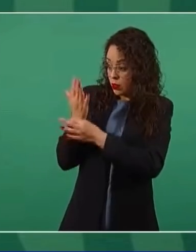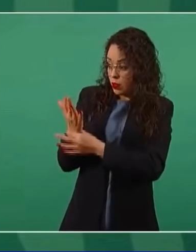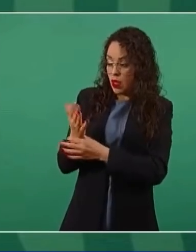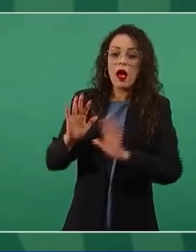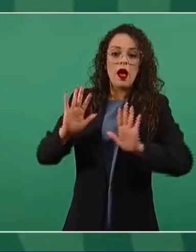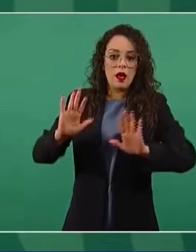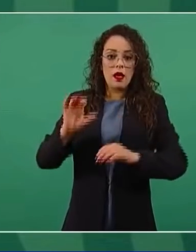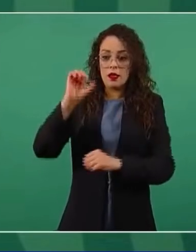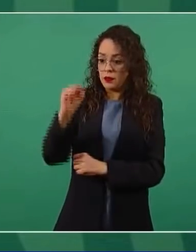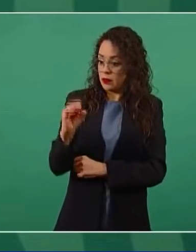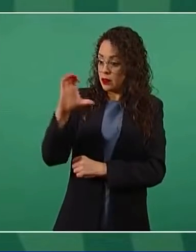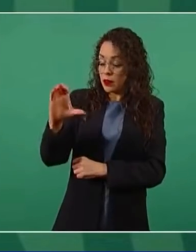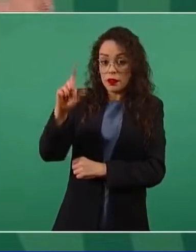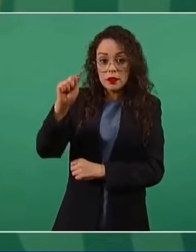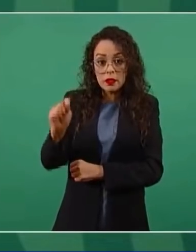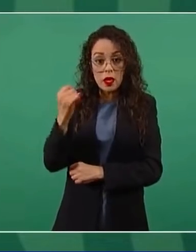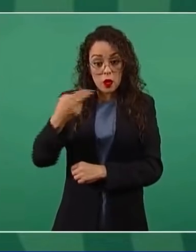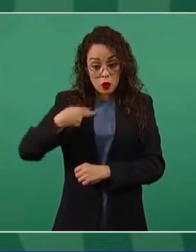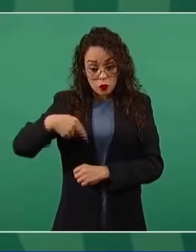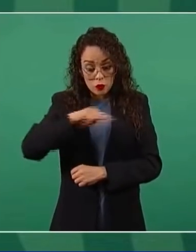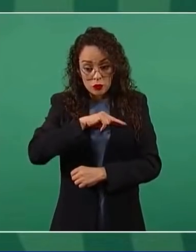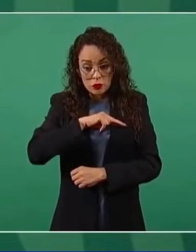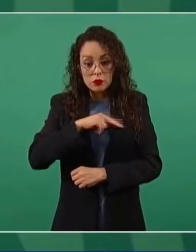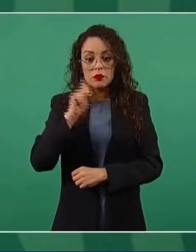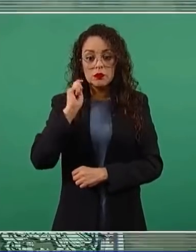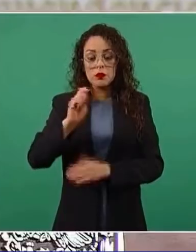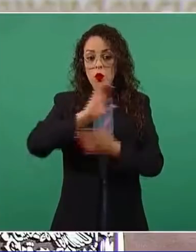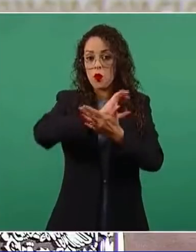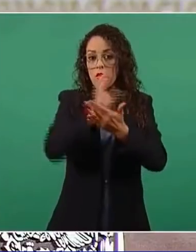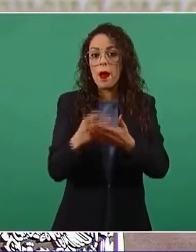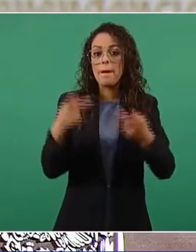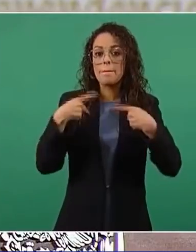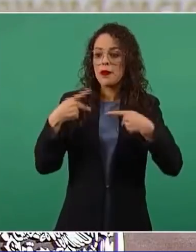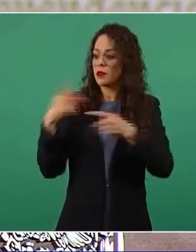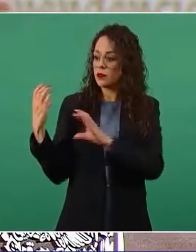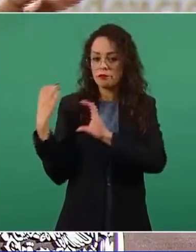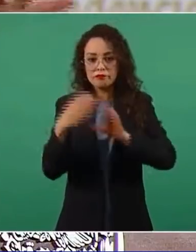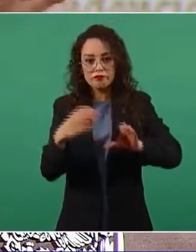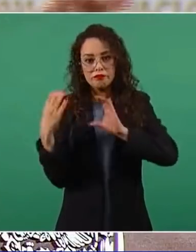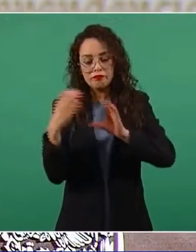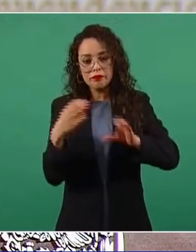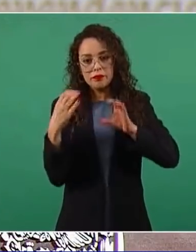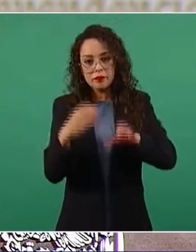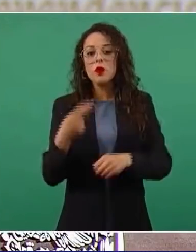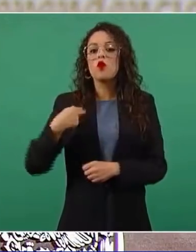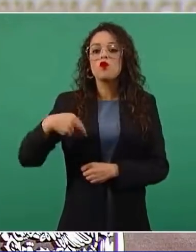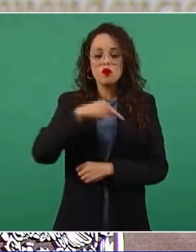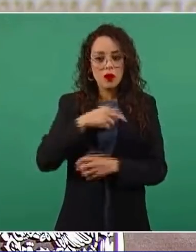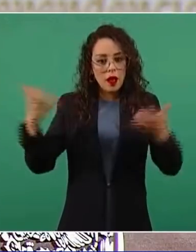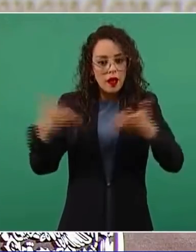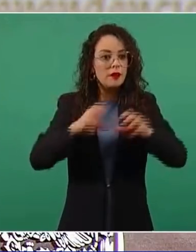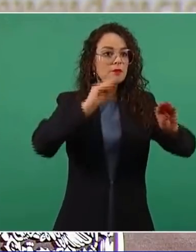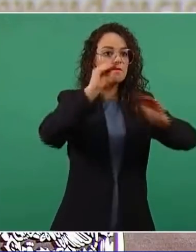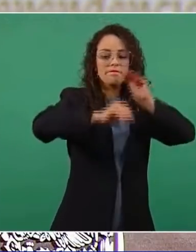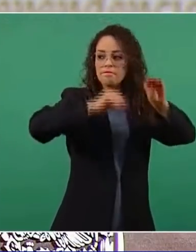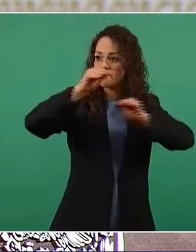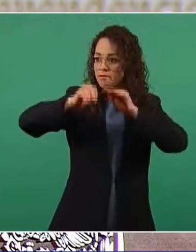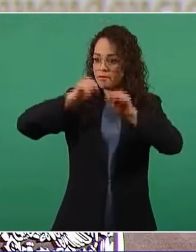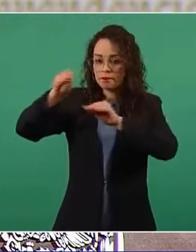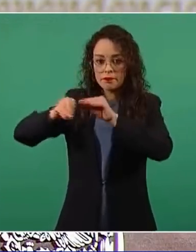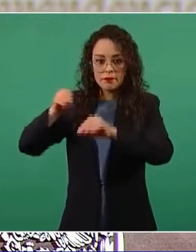Secretaría de Comunicaciones y nosotros contratar el personal, ¿sí?, y equipar